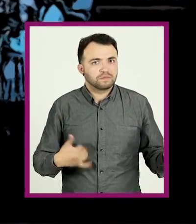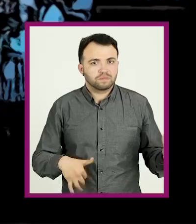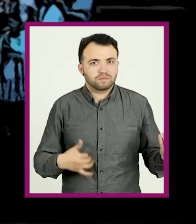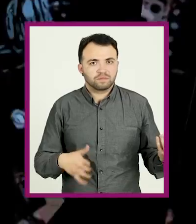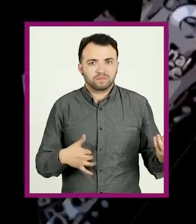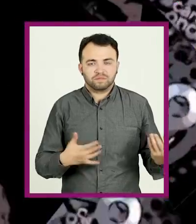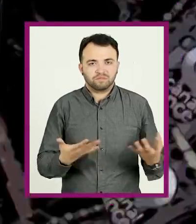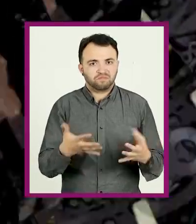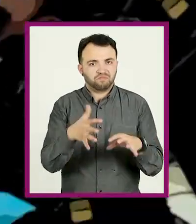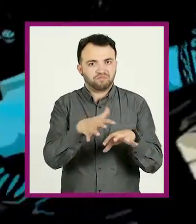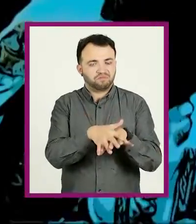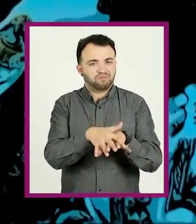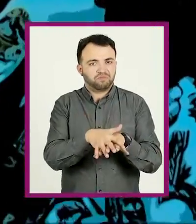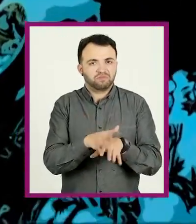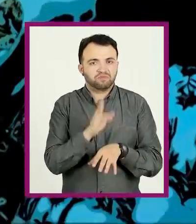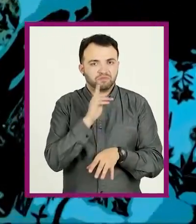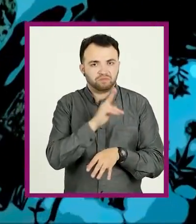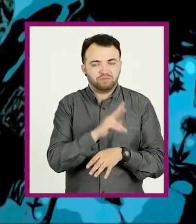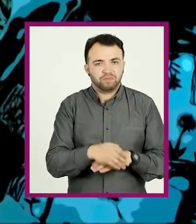fusión.